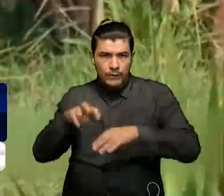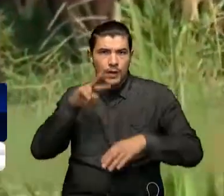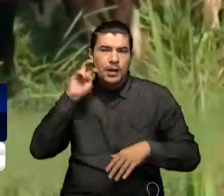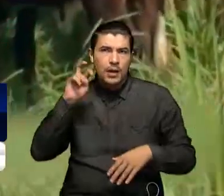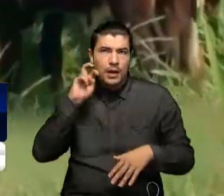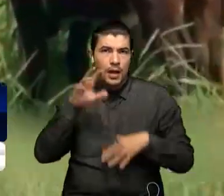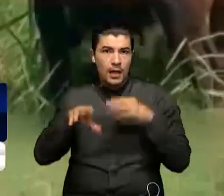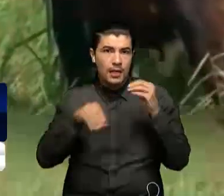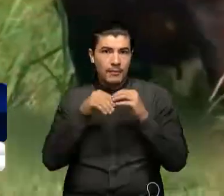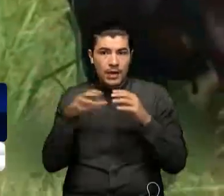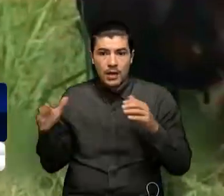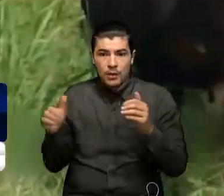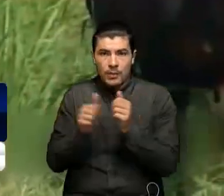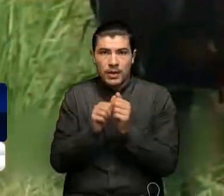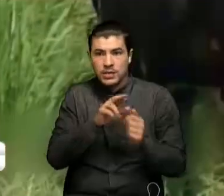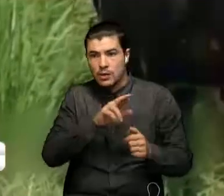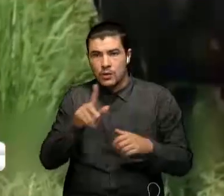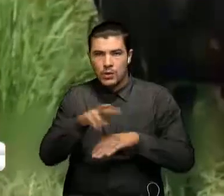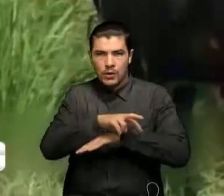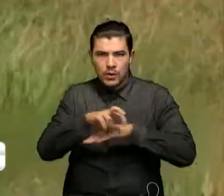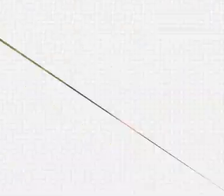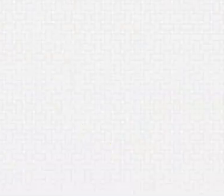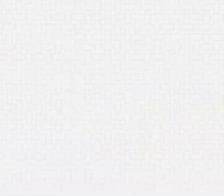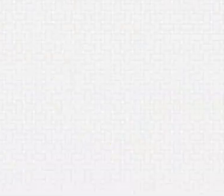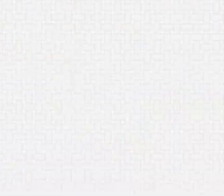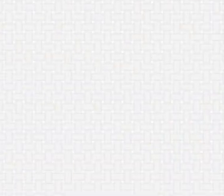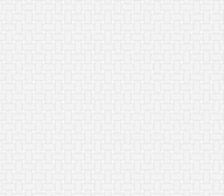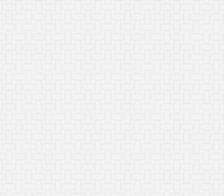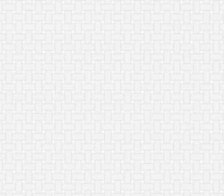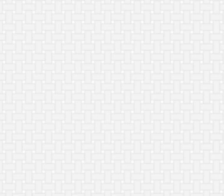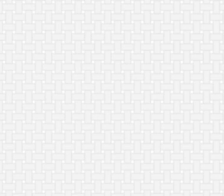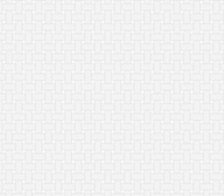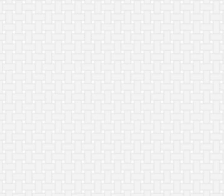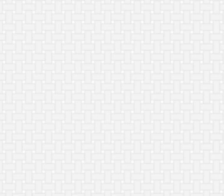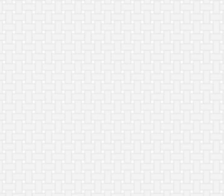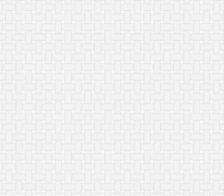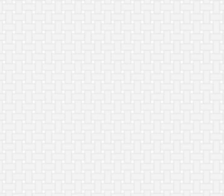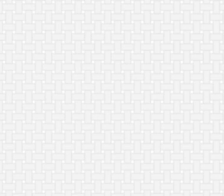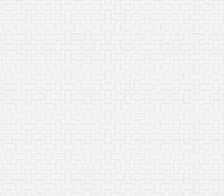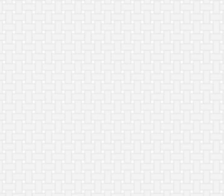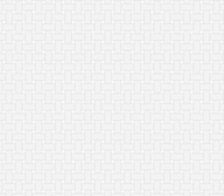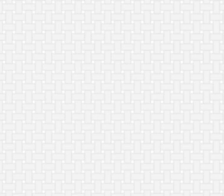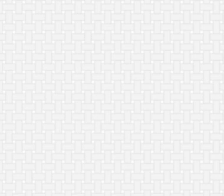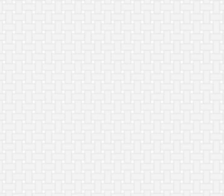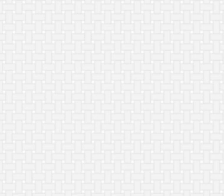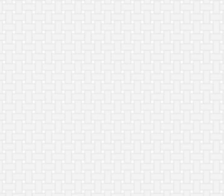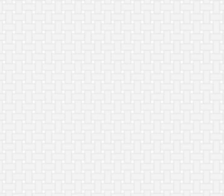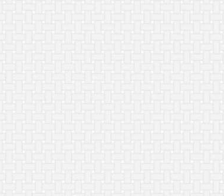acompañado de otros hurtos que afectan a los finqueros. Canaltro.com.